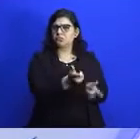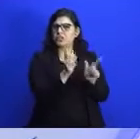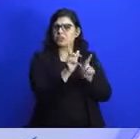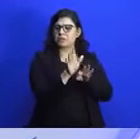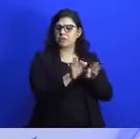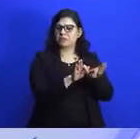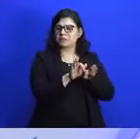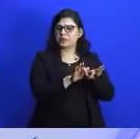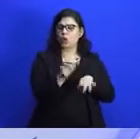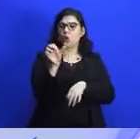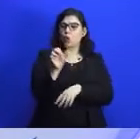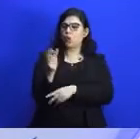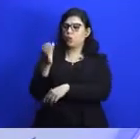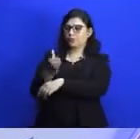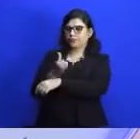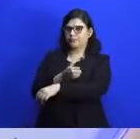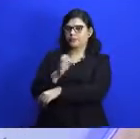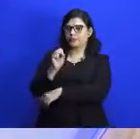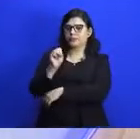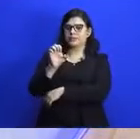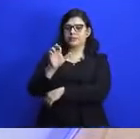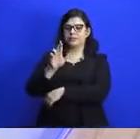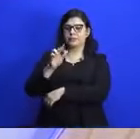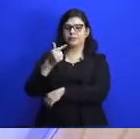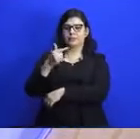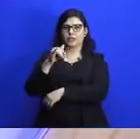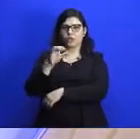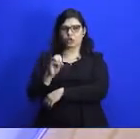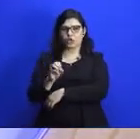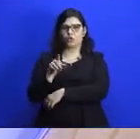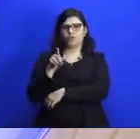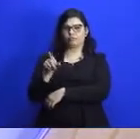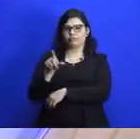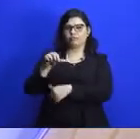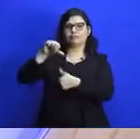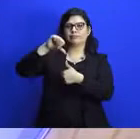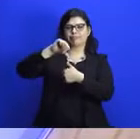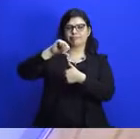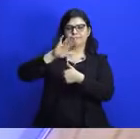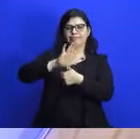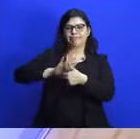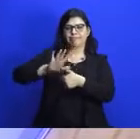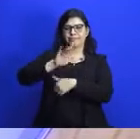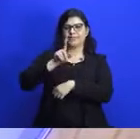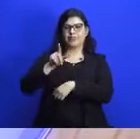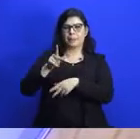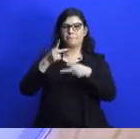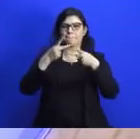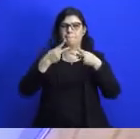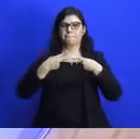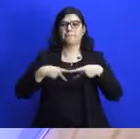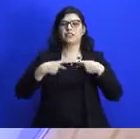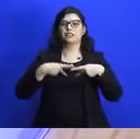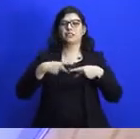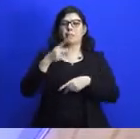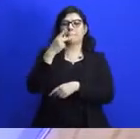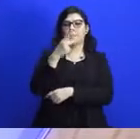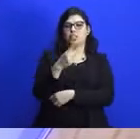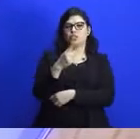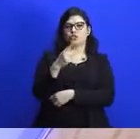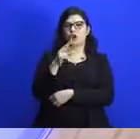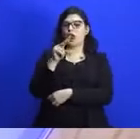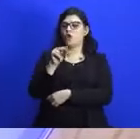hoy nos acompaña Sergio Ulloa, quien ocupa una subgerencia en Centroamérica y es una persona no binaria.